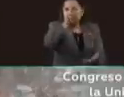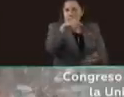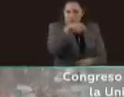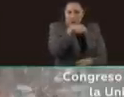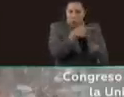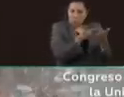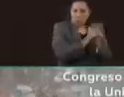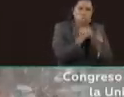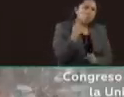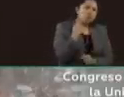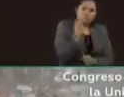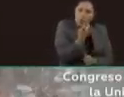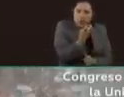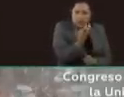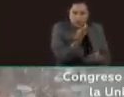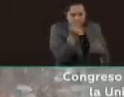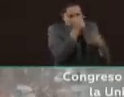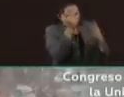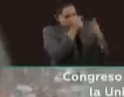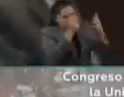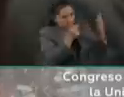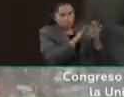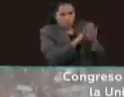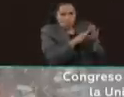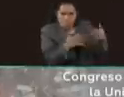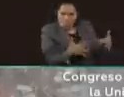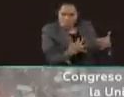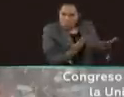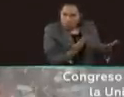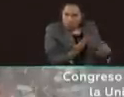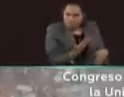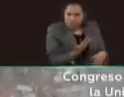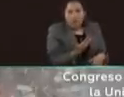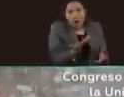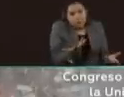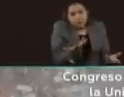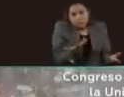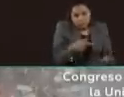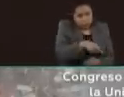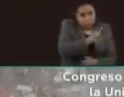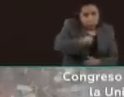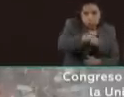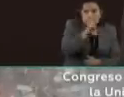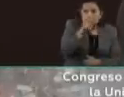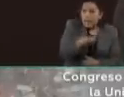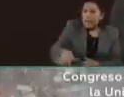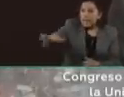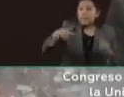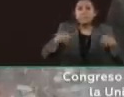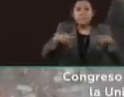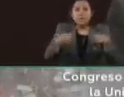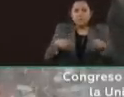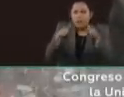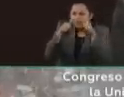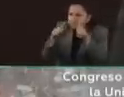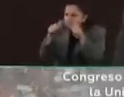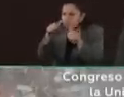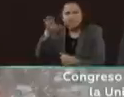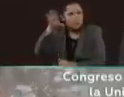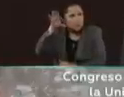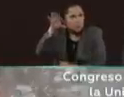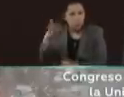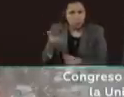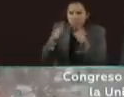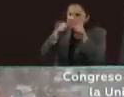escuchamos al pueblo y sin reservas nos sumamos a sus luchas, anhelos y esperanzas. Las y los